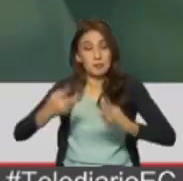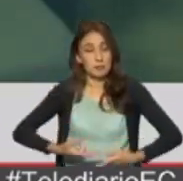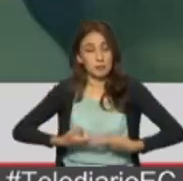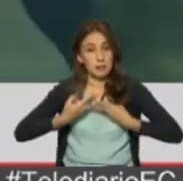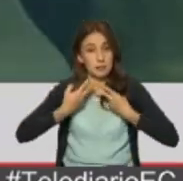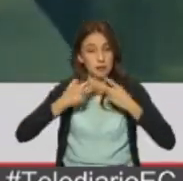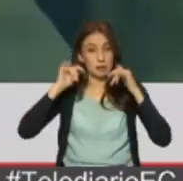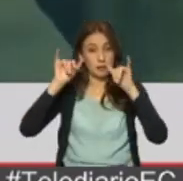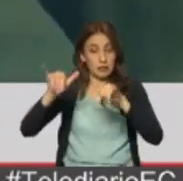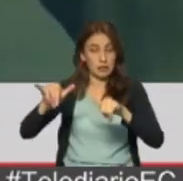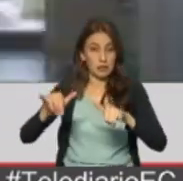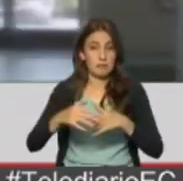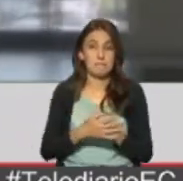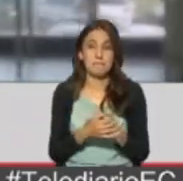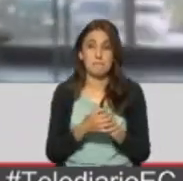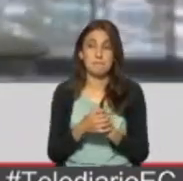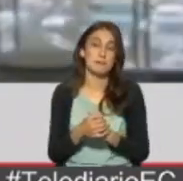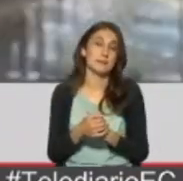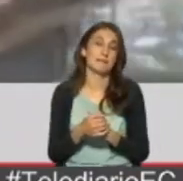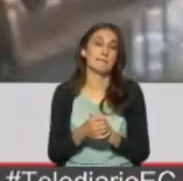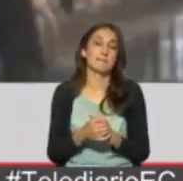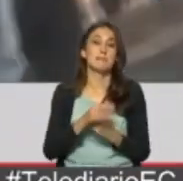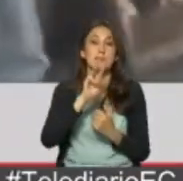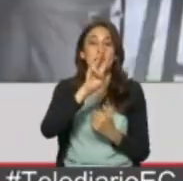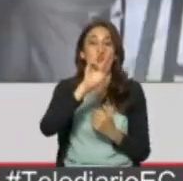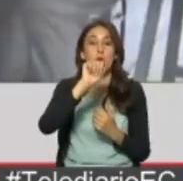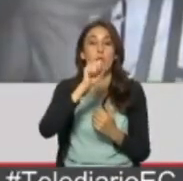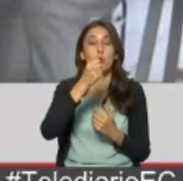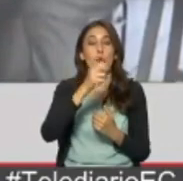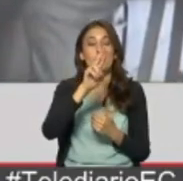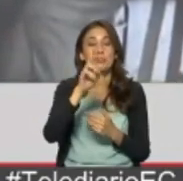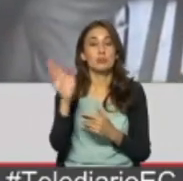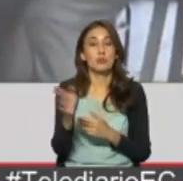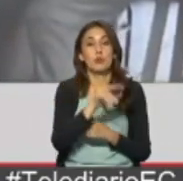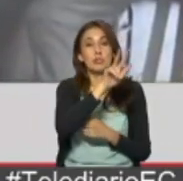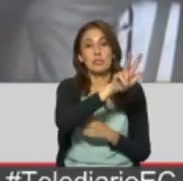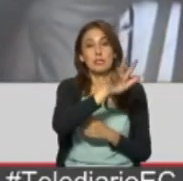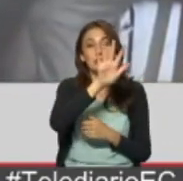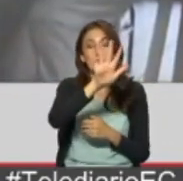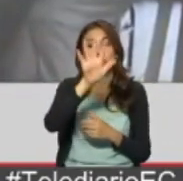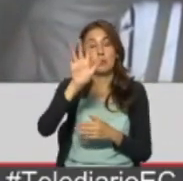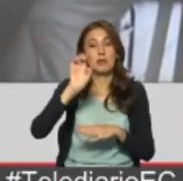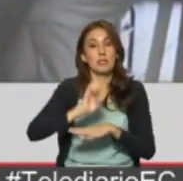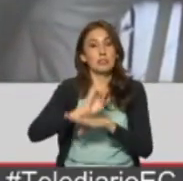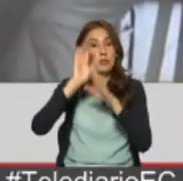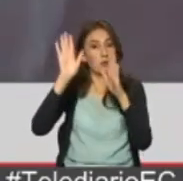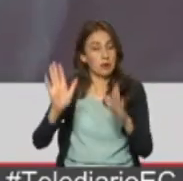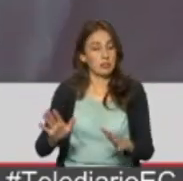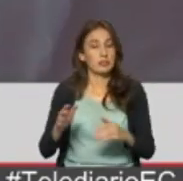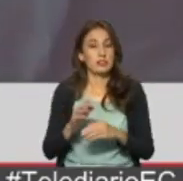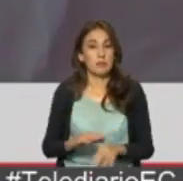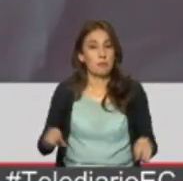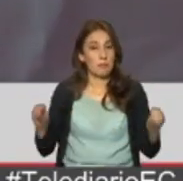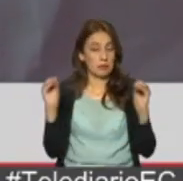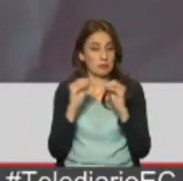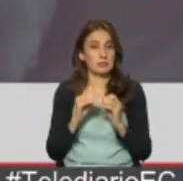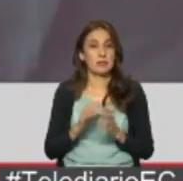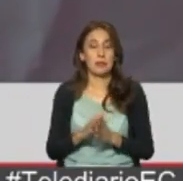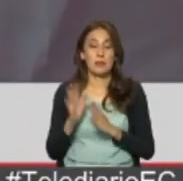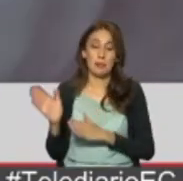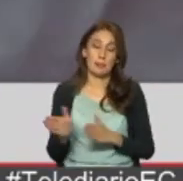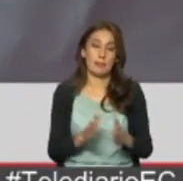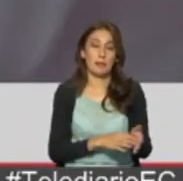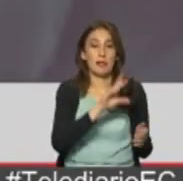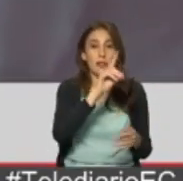Relaciones Exteriores de nuestro país. En Guangzhou, 355 personas más ecuatorianos más presentes de allí. En la ciudad